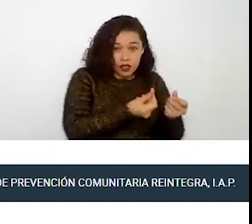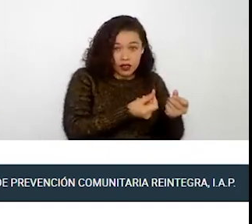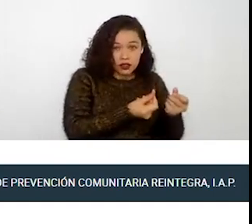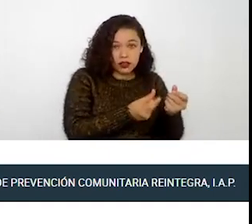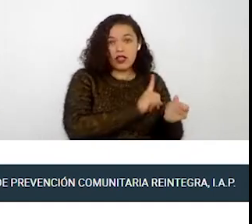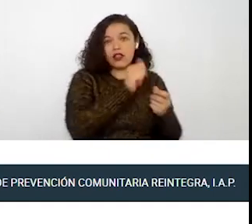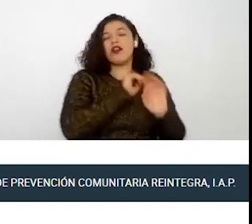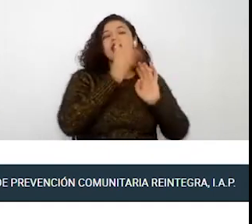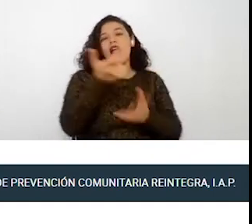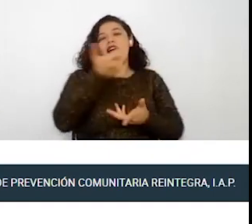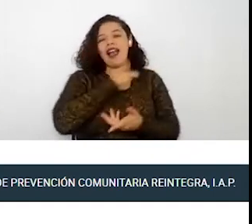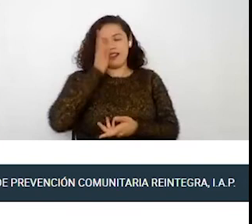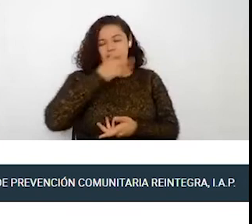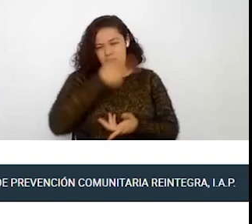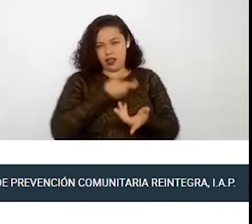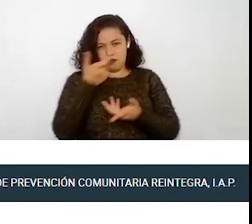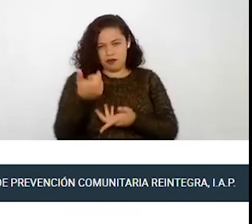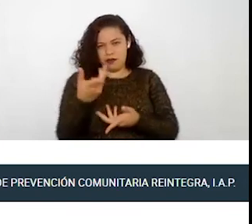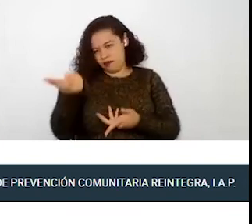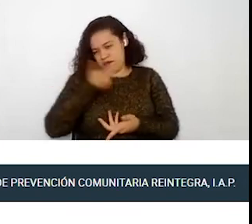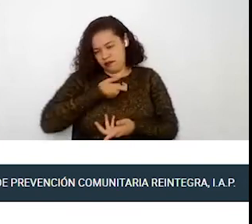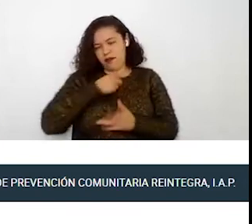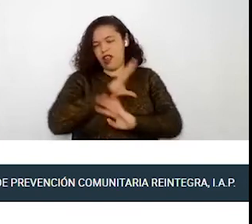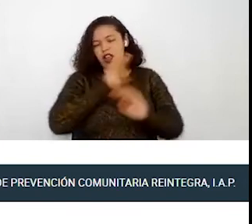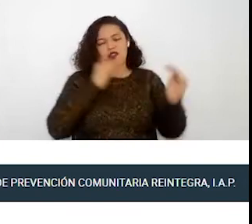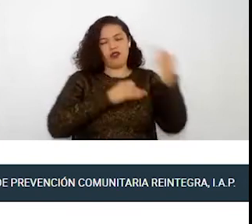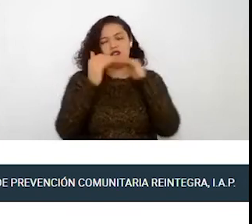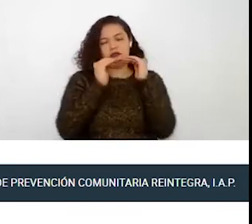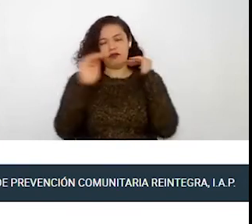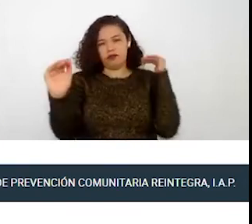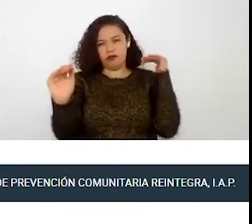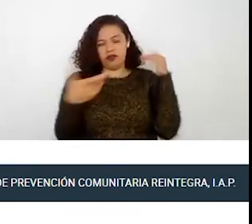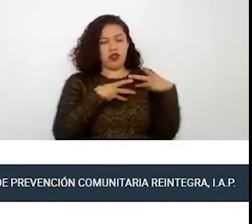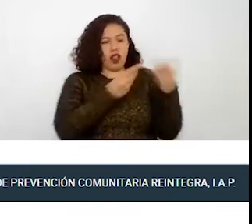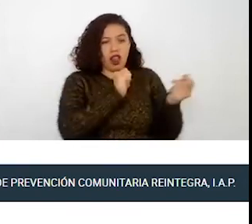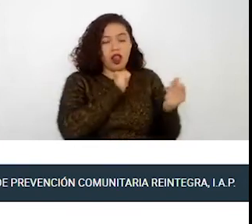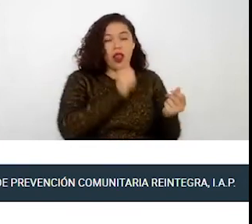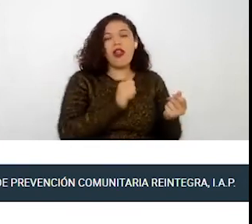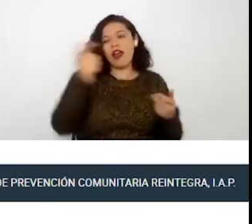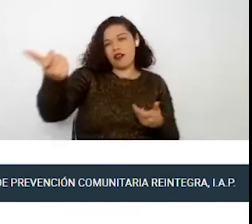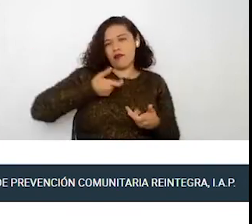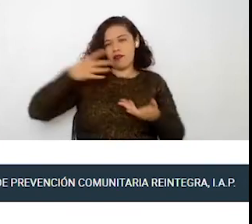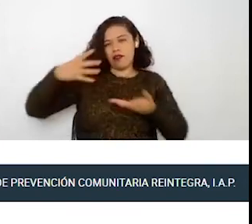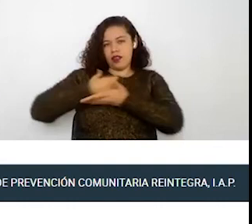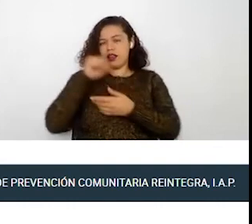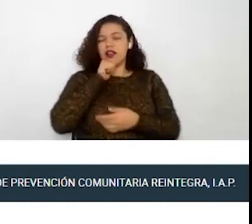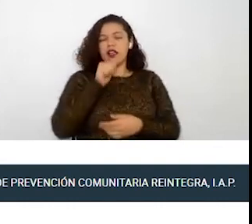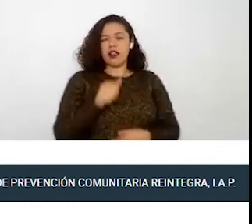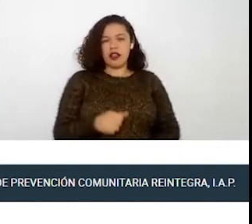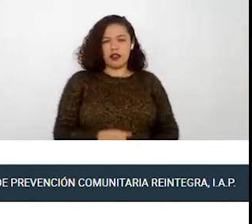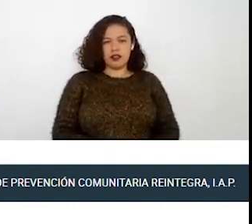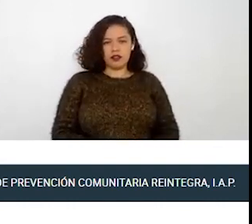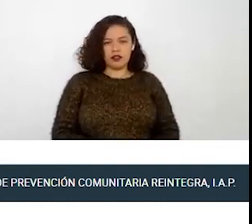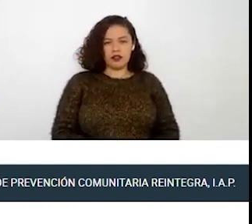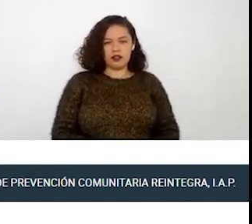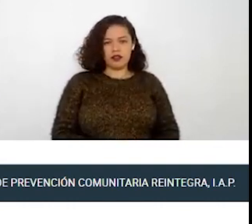así le dan la reducción pues se convierte en un ingreso al final queda el ceros no porque ni lo gastaron y tampoco pues lo tienen en efectivo no es un